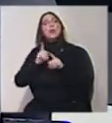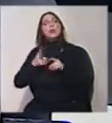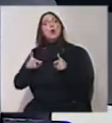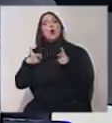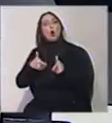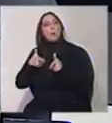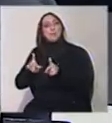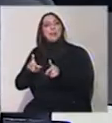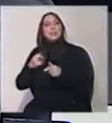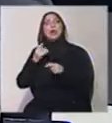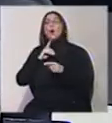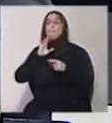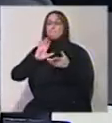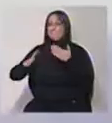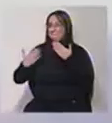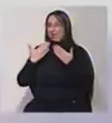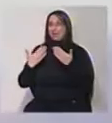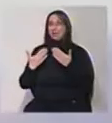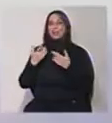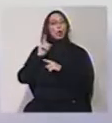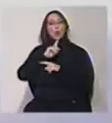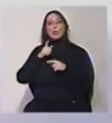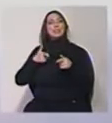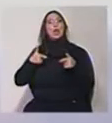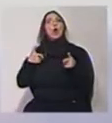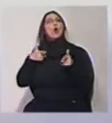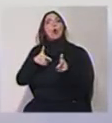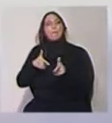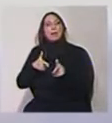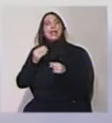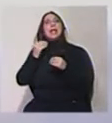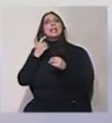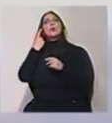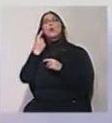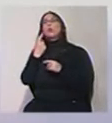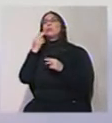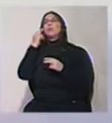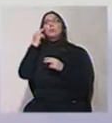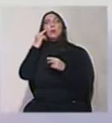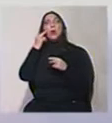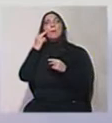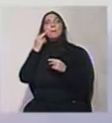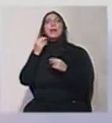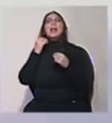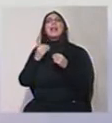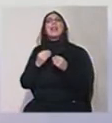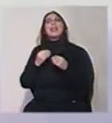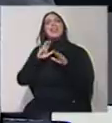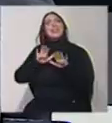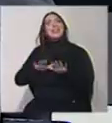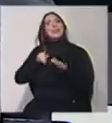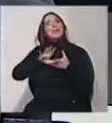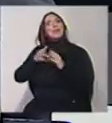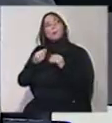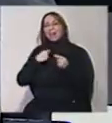aunque a veces tome la forma del combate, no es un combate. Es un problema que está vinculado a las formas en que nosotros nos estamos